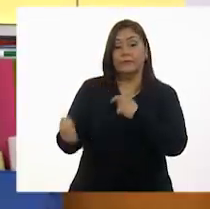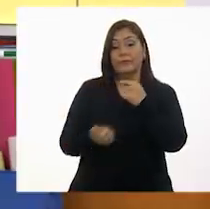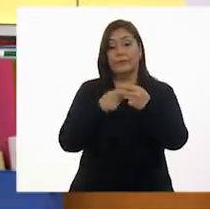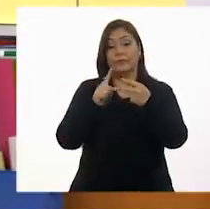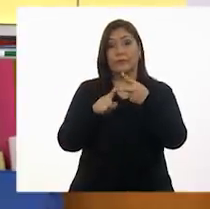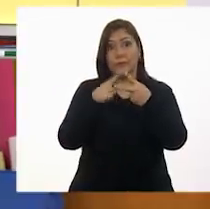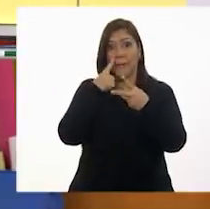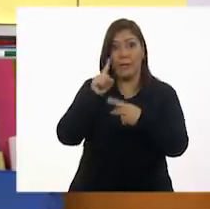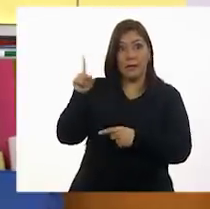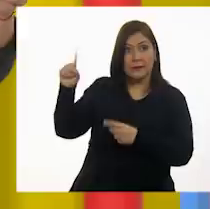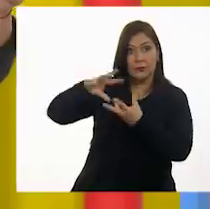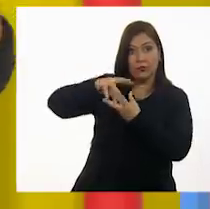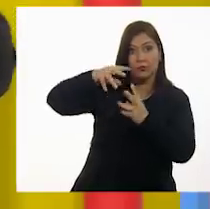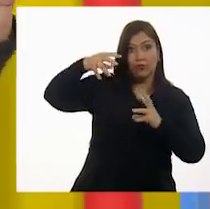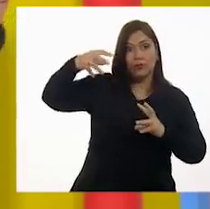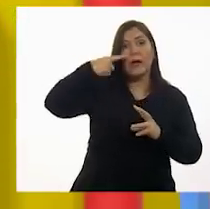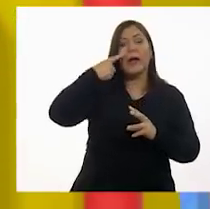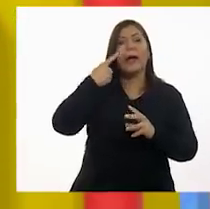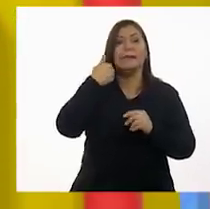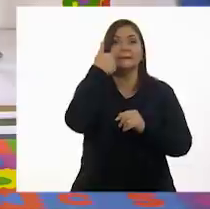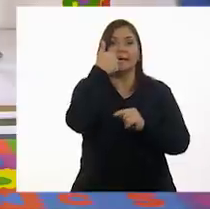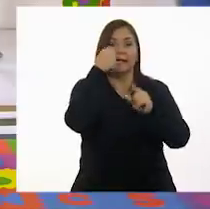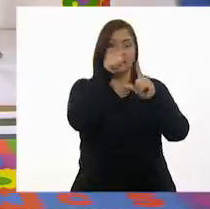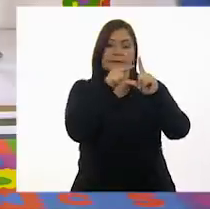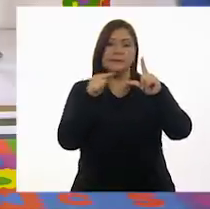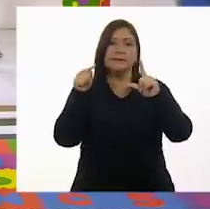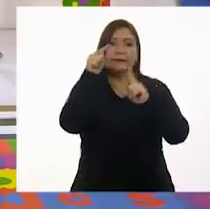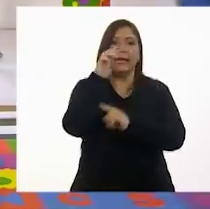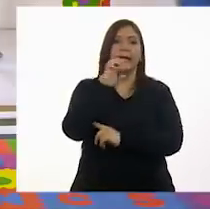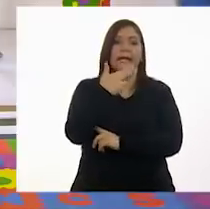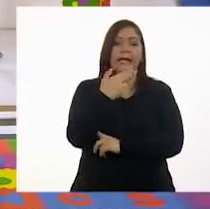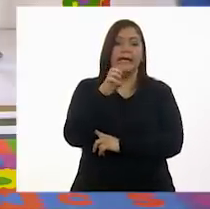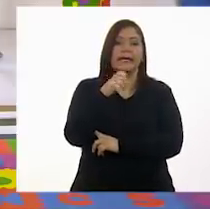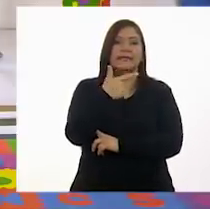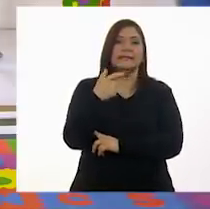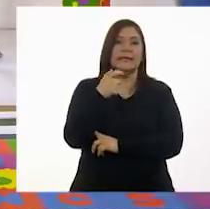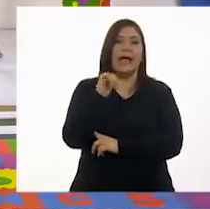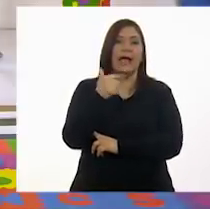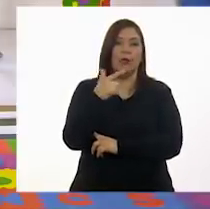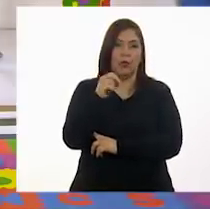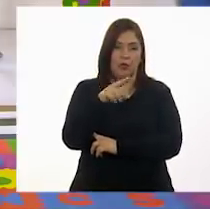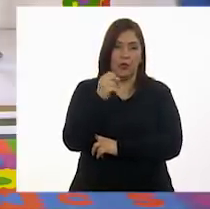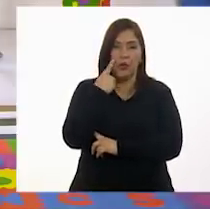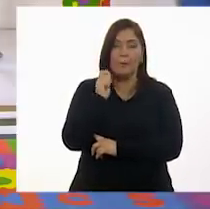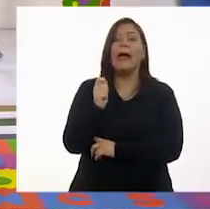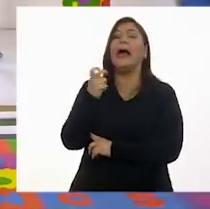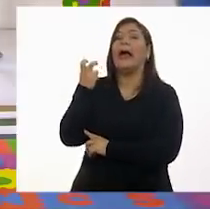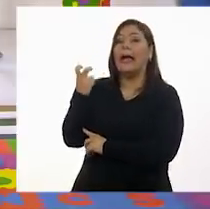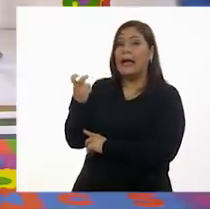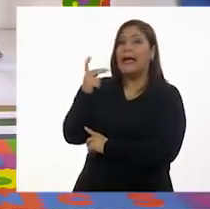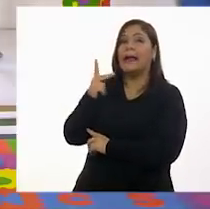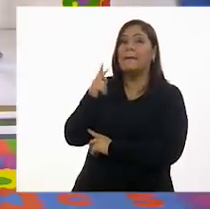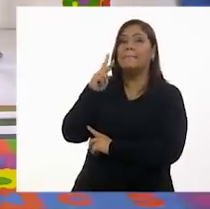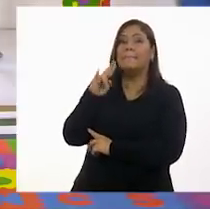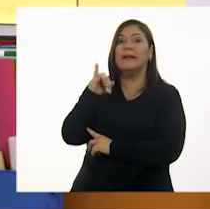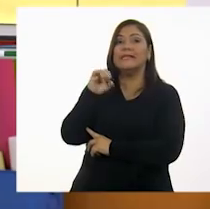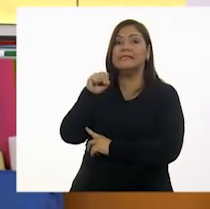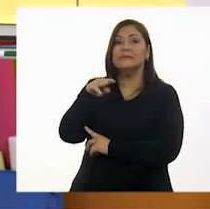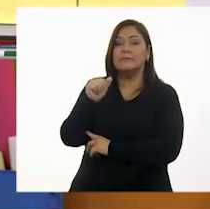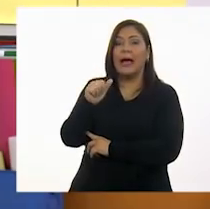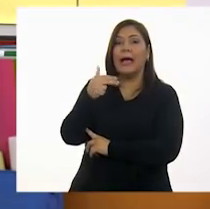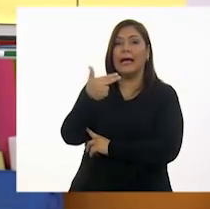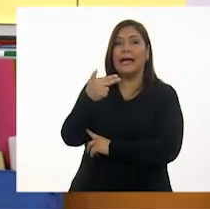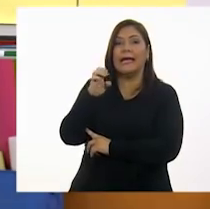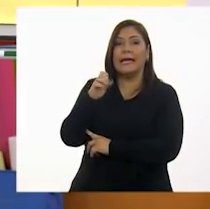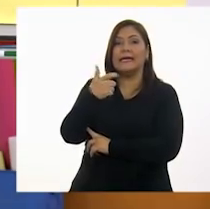¿Qué figura geométrica es? Es un hexágono, como este que está de este lado. Entonces se llama prisma hexagonal. Ah.